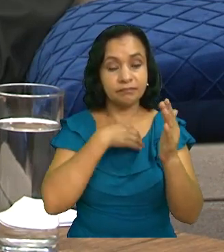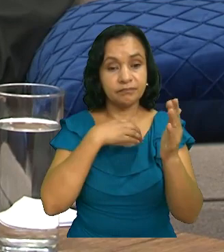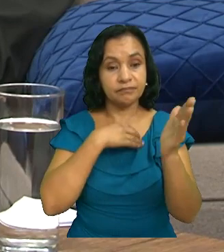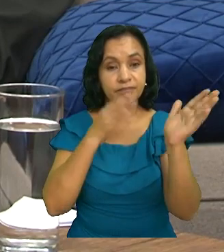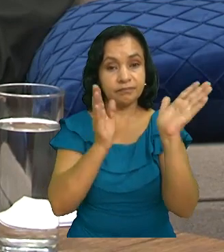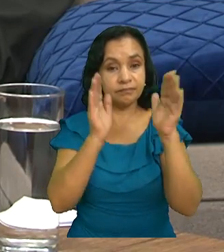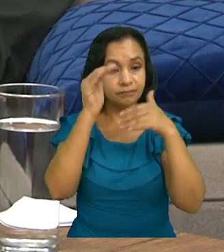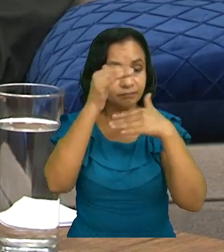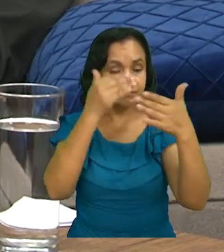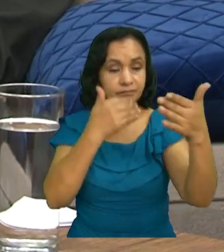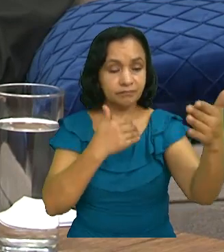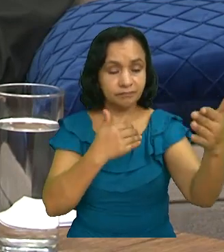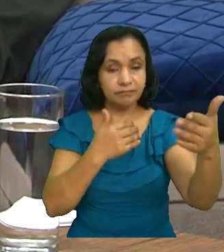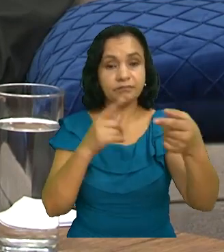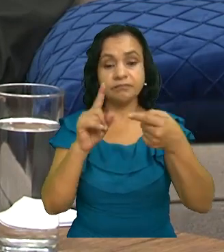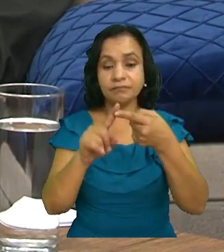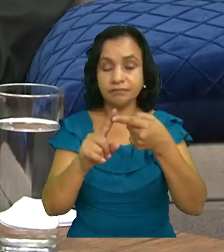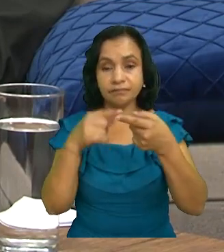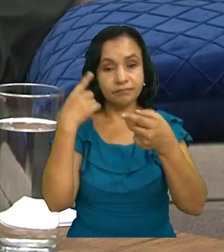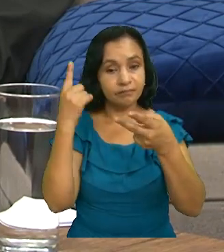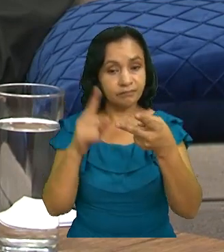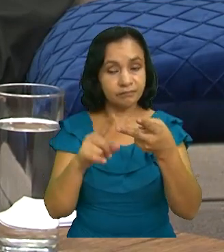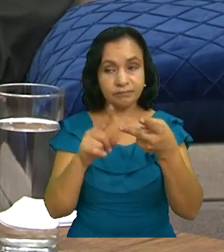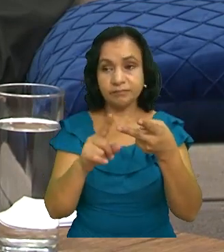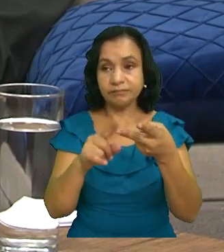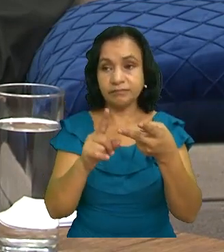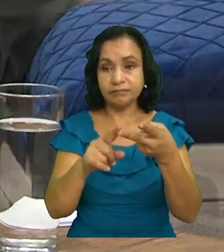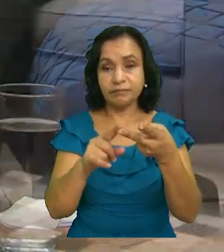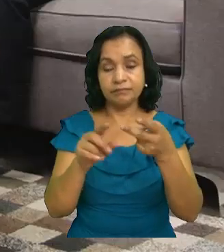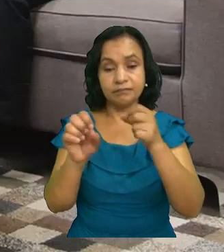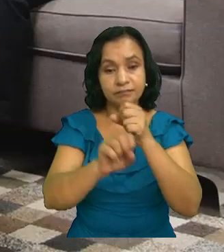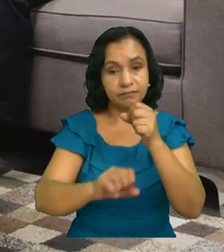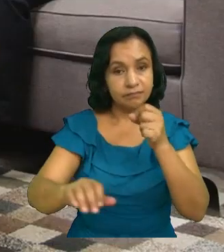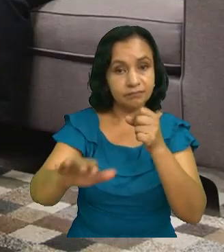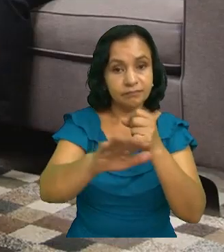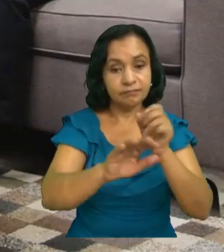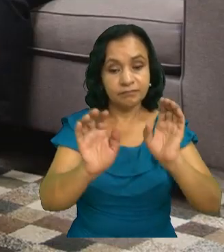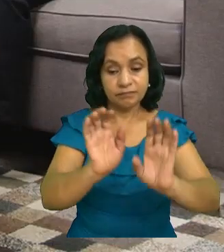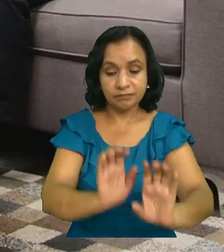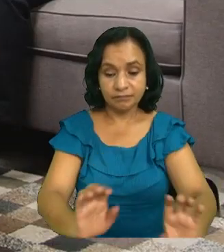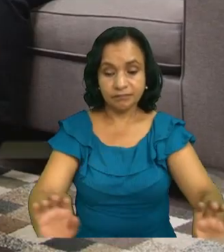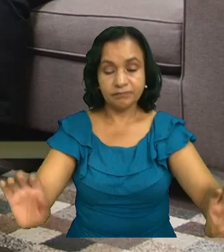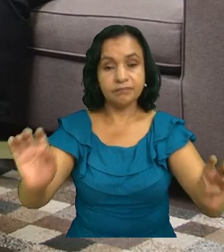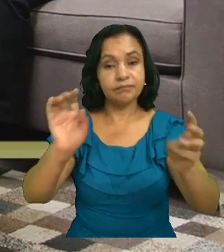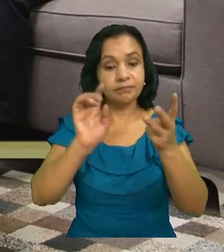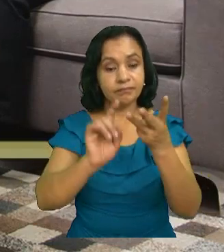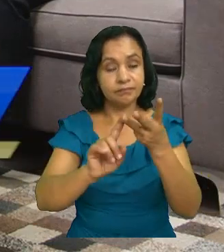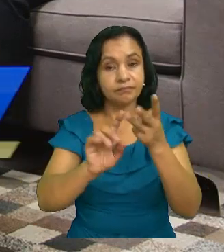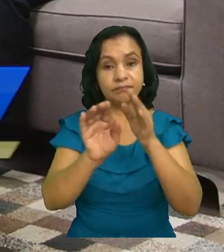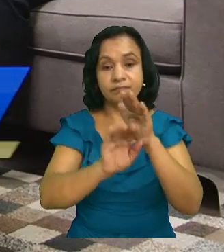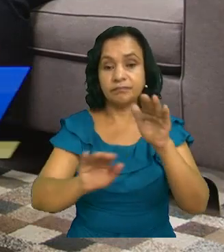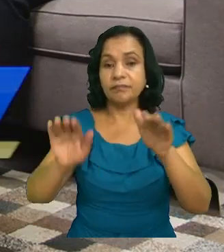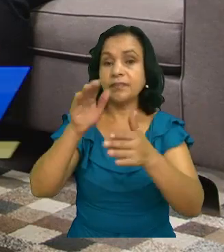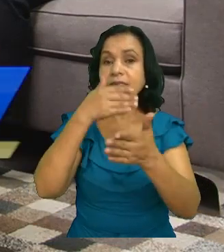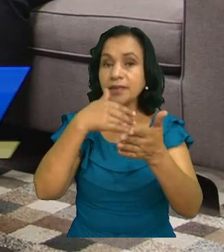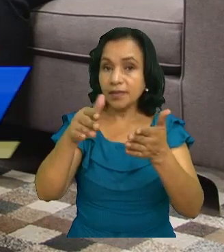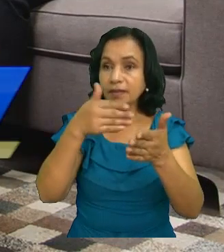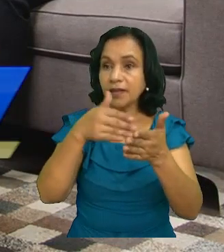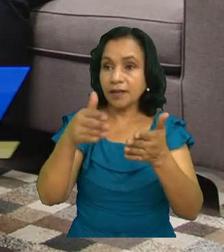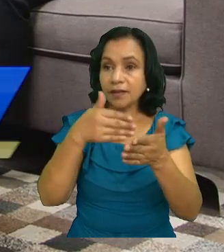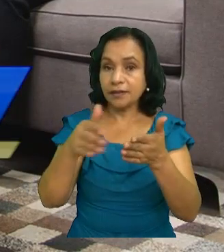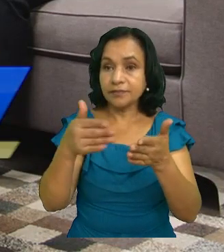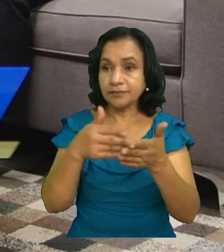procuraduría, pueden llegar los programas sociales para los niños, puede llevar con mayores facilidades el